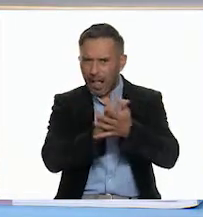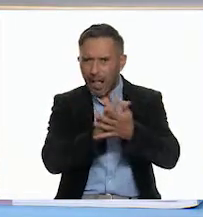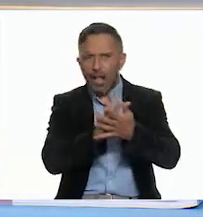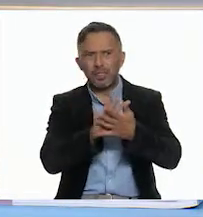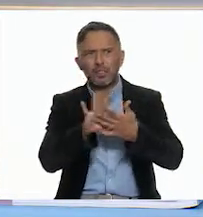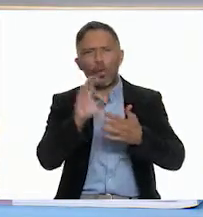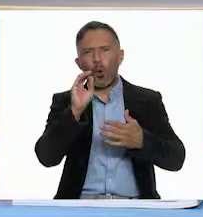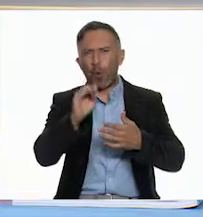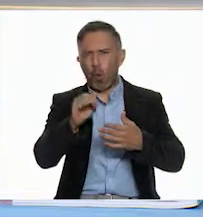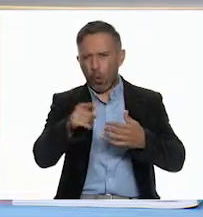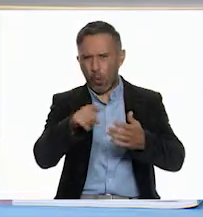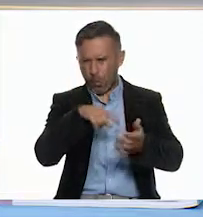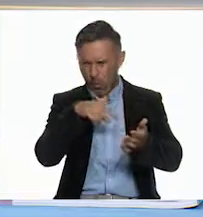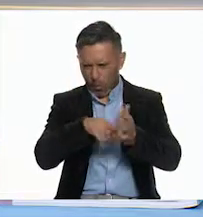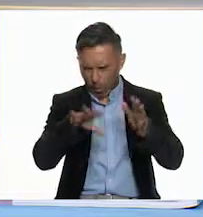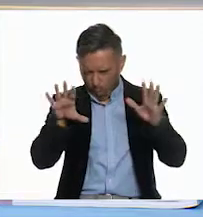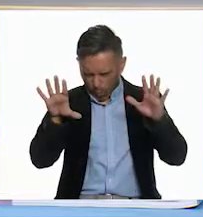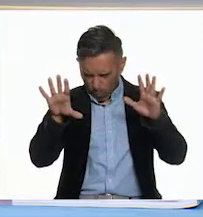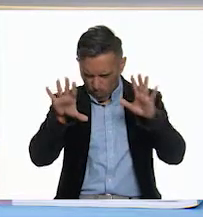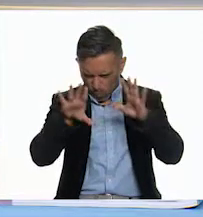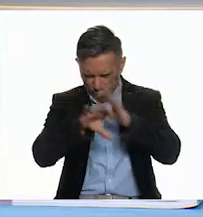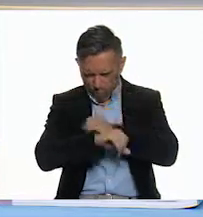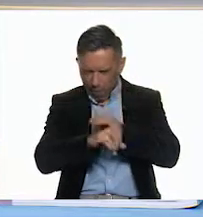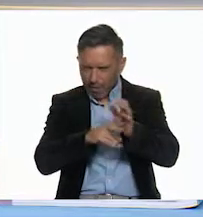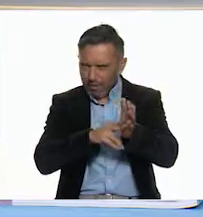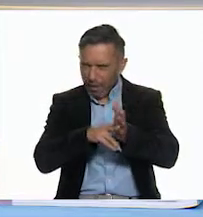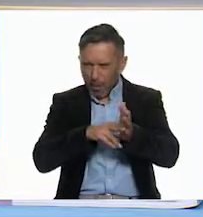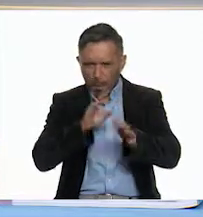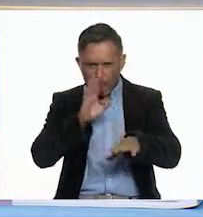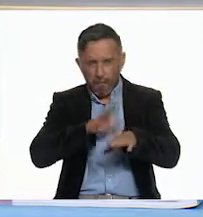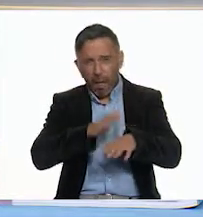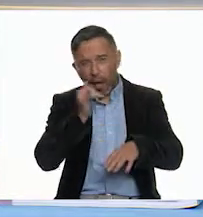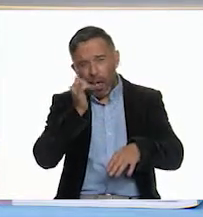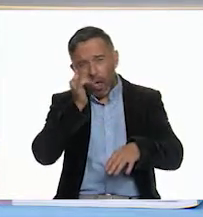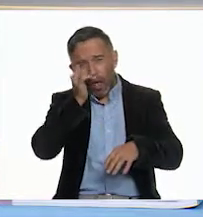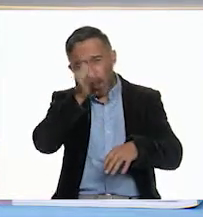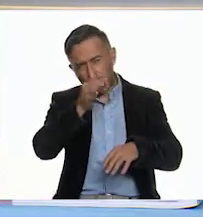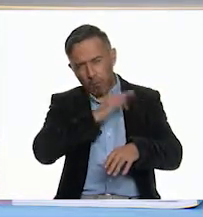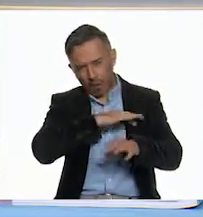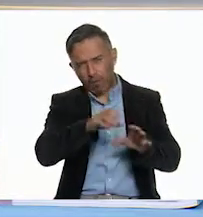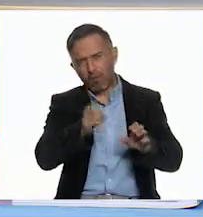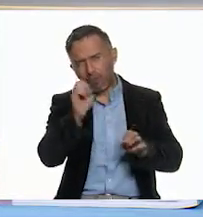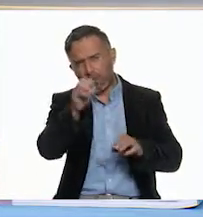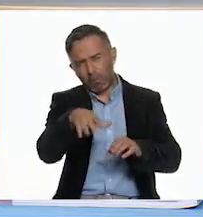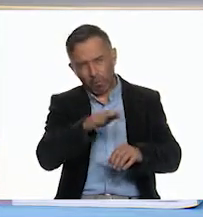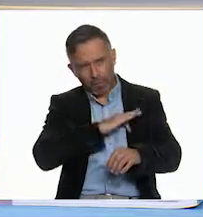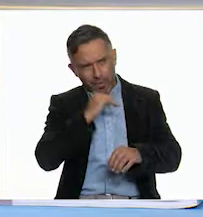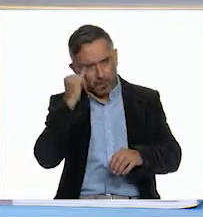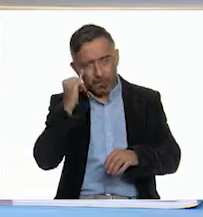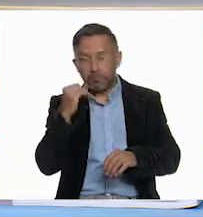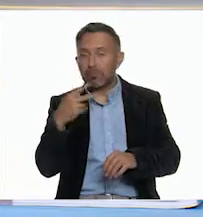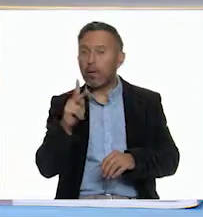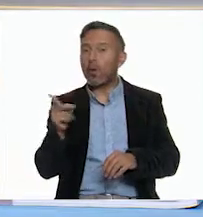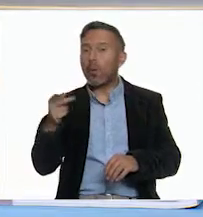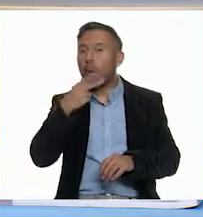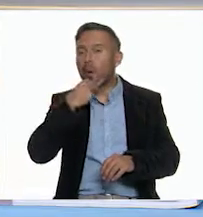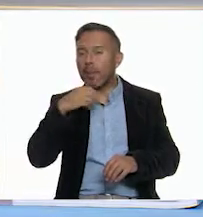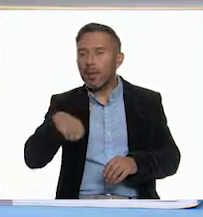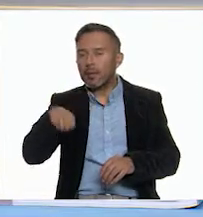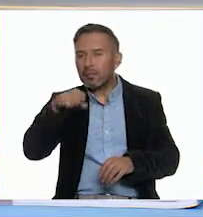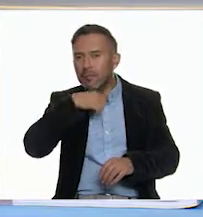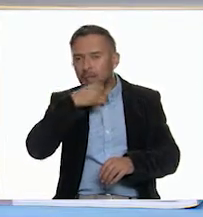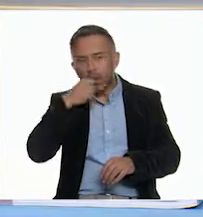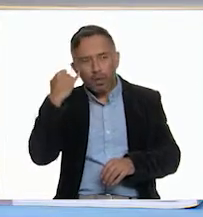un lugar así oscuro, muy lejano? Pero creo que la verdad me gustó más la solución del viejito